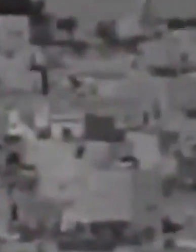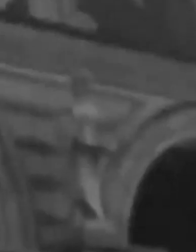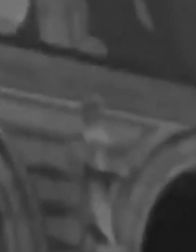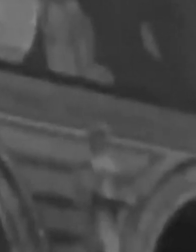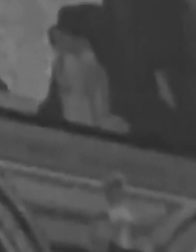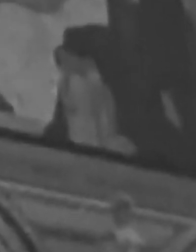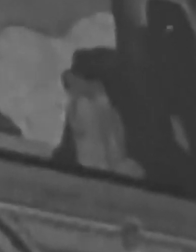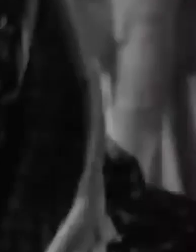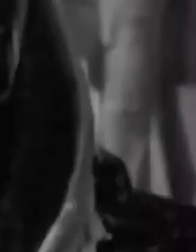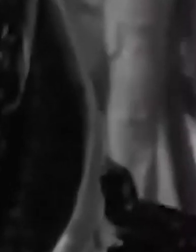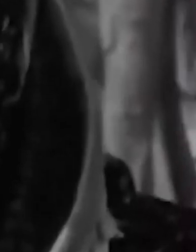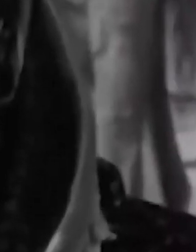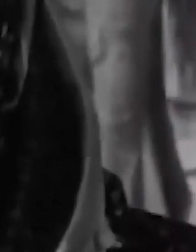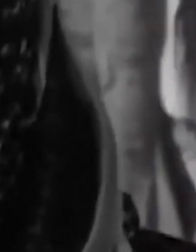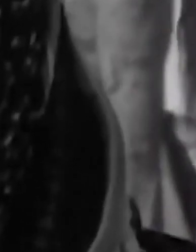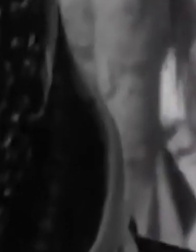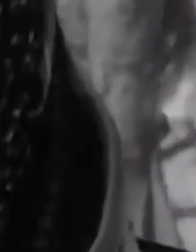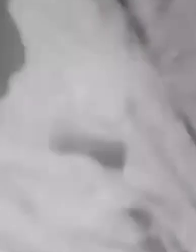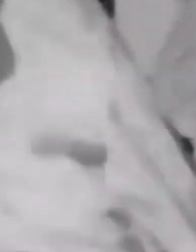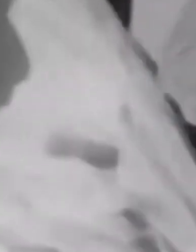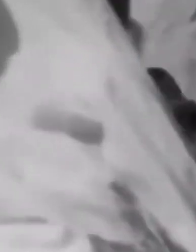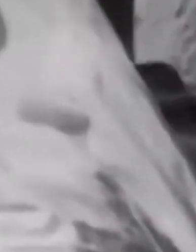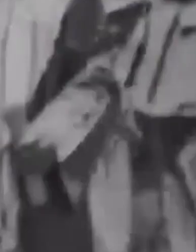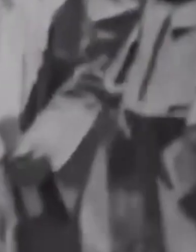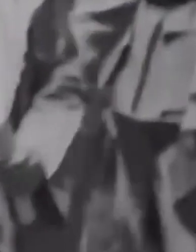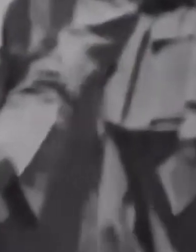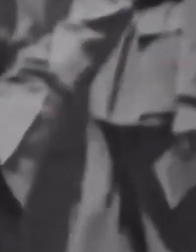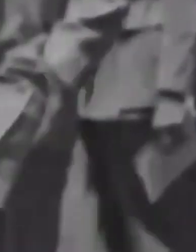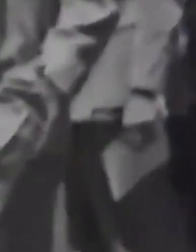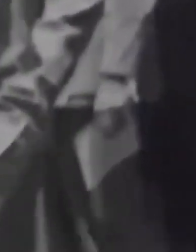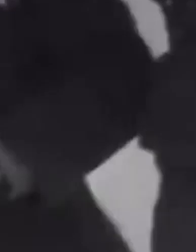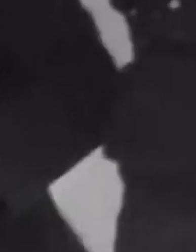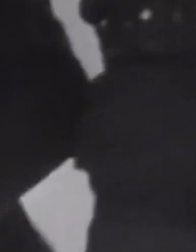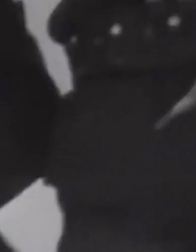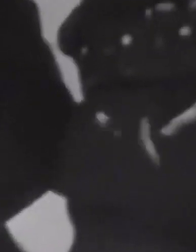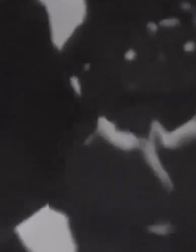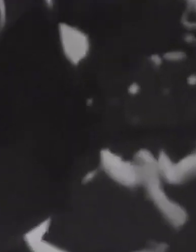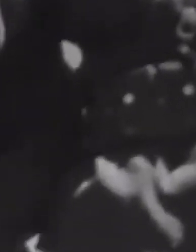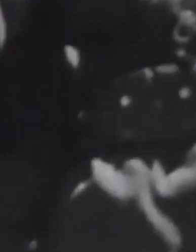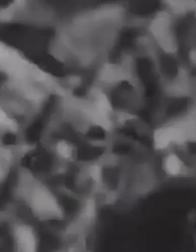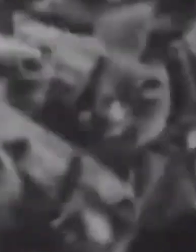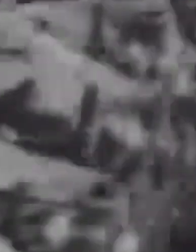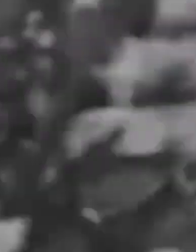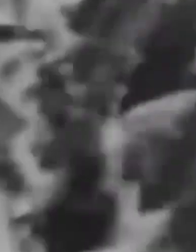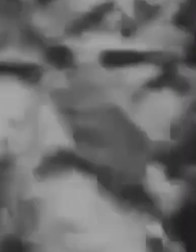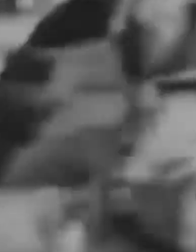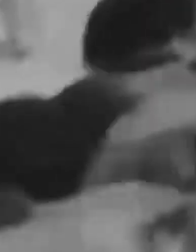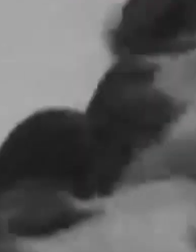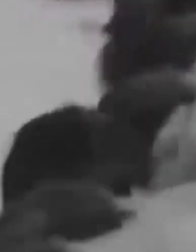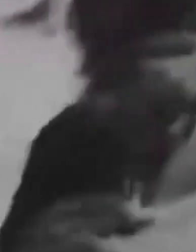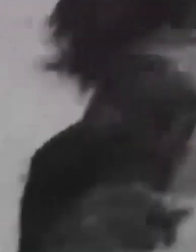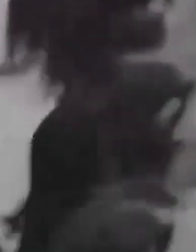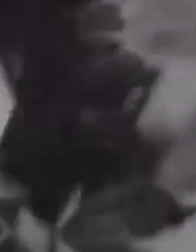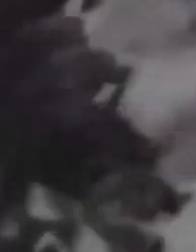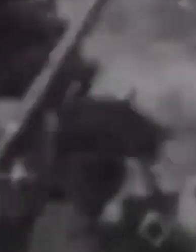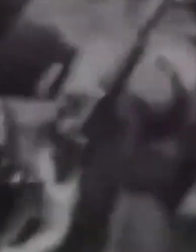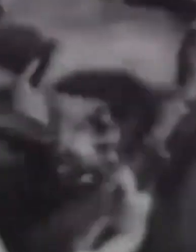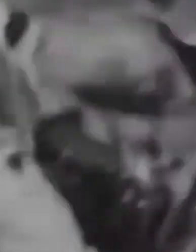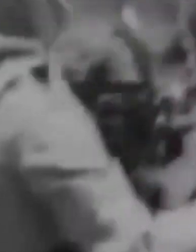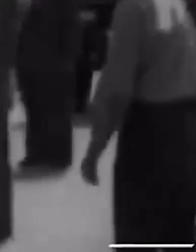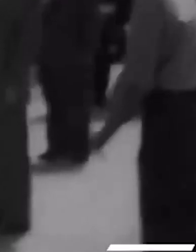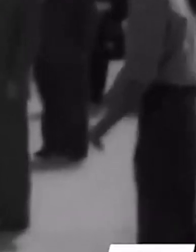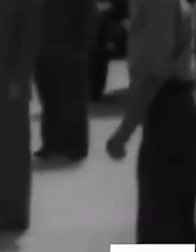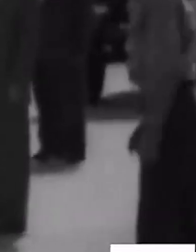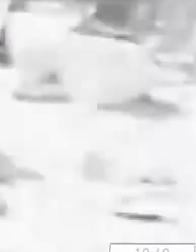El origen del conflicto entre Israel y Palestina se remonta a la década de los años 40 del siglo pasado, cuando al terminar la Segunda Guerra Mundial y